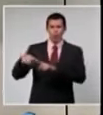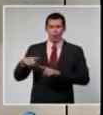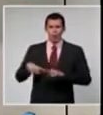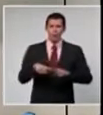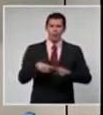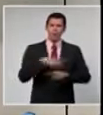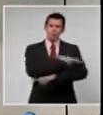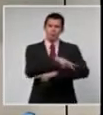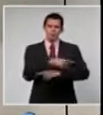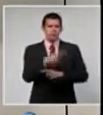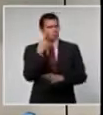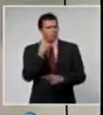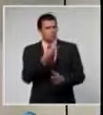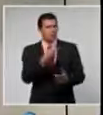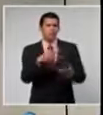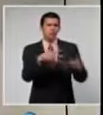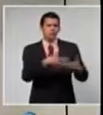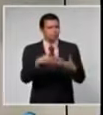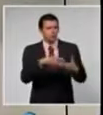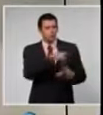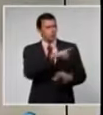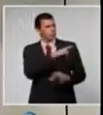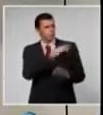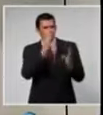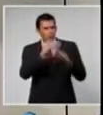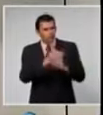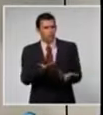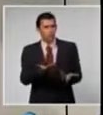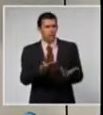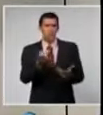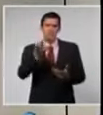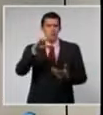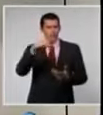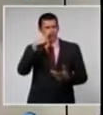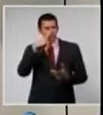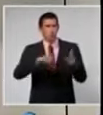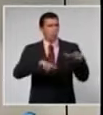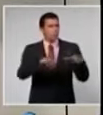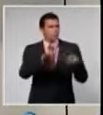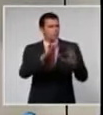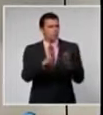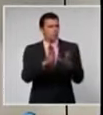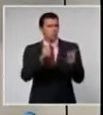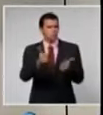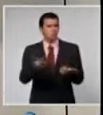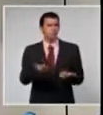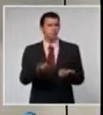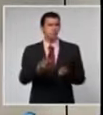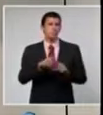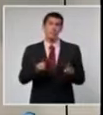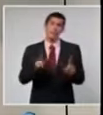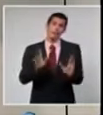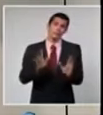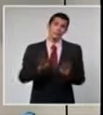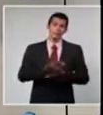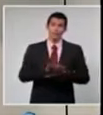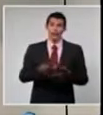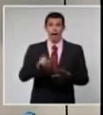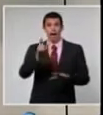participantes europeos en el acuerdo a cumplir con sus compromisos o de lo contrario, Irán se retiraría por completo. Los países